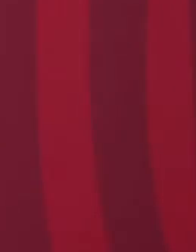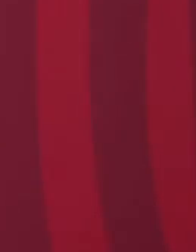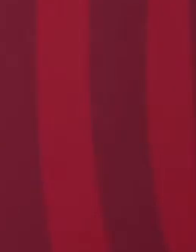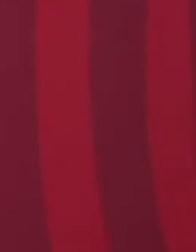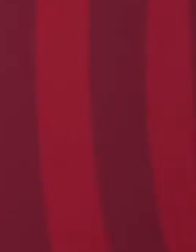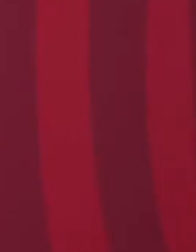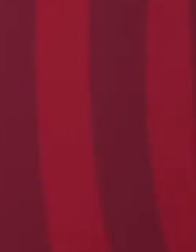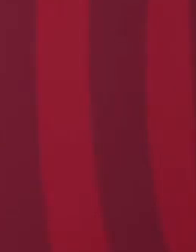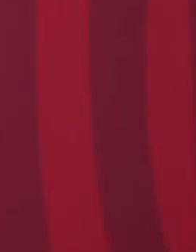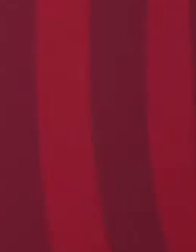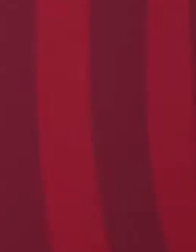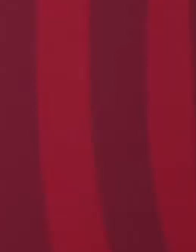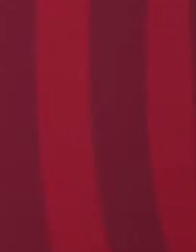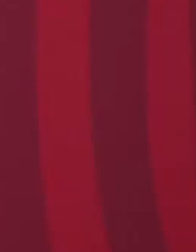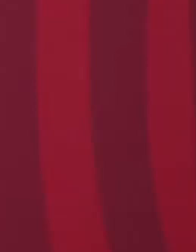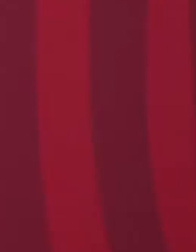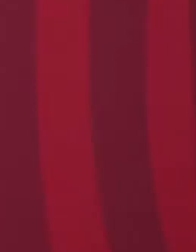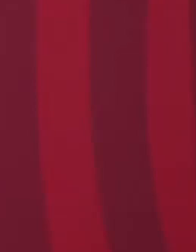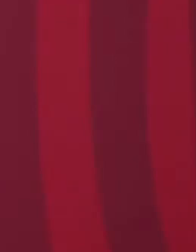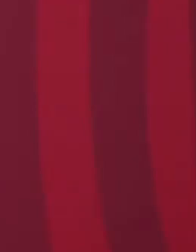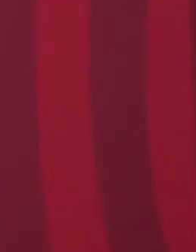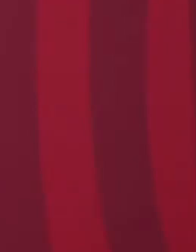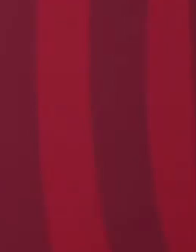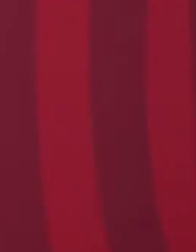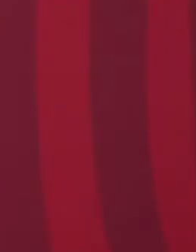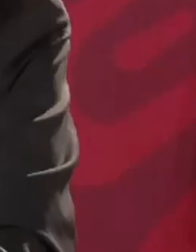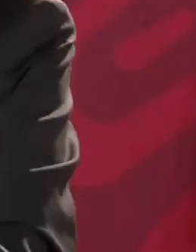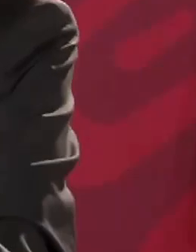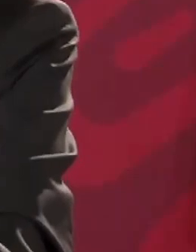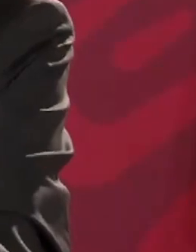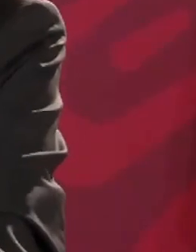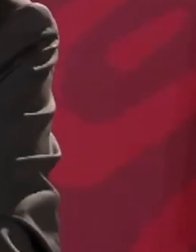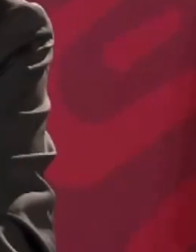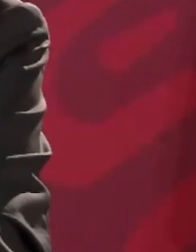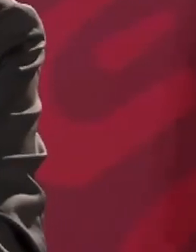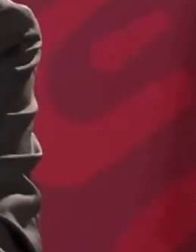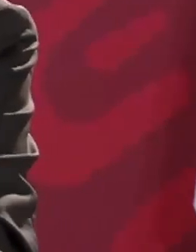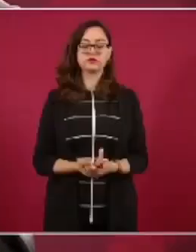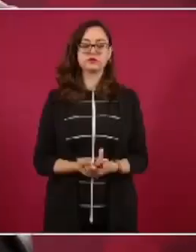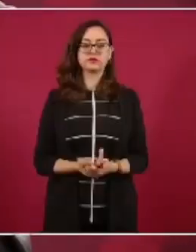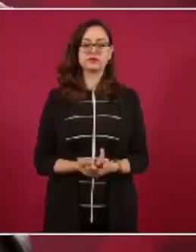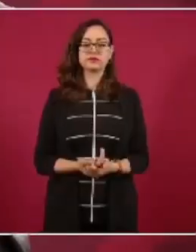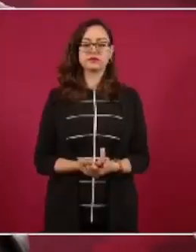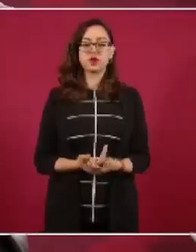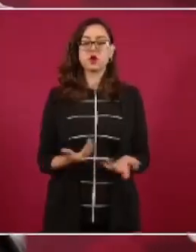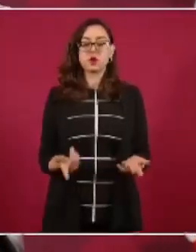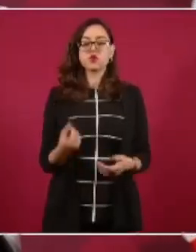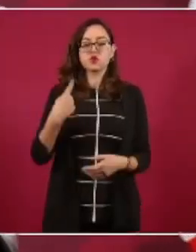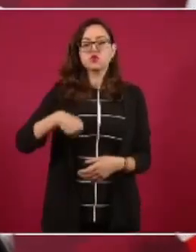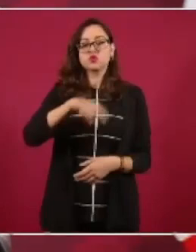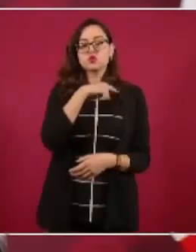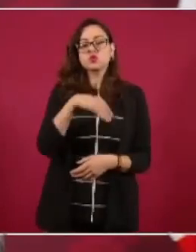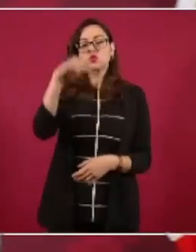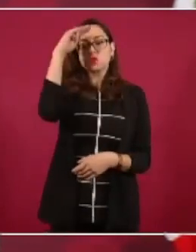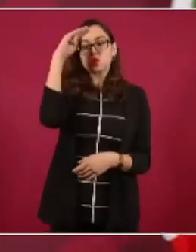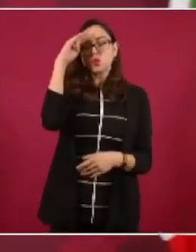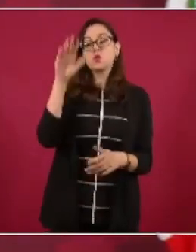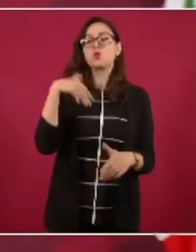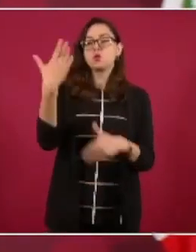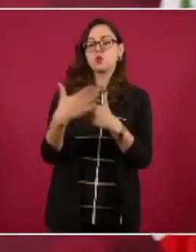que requiere hacer túneles y se requiere